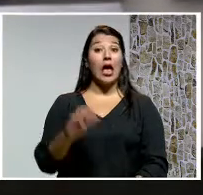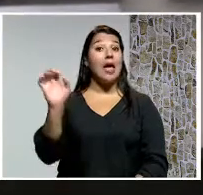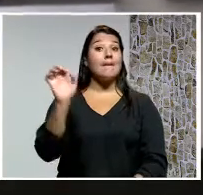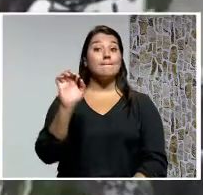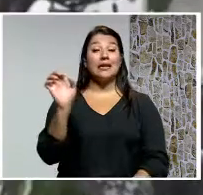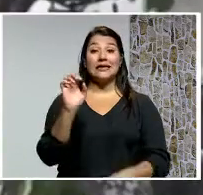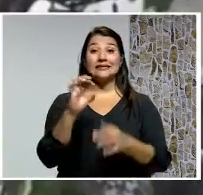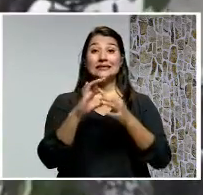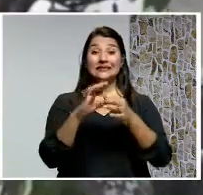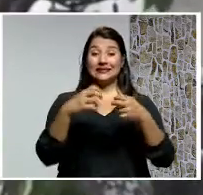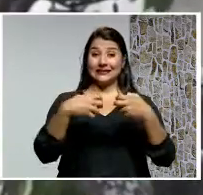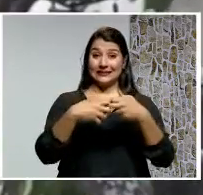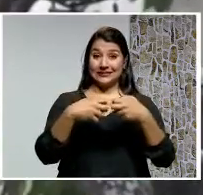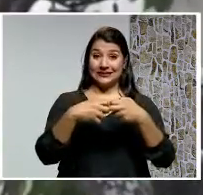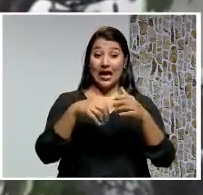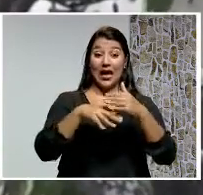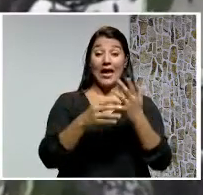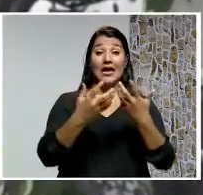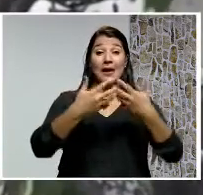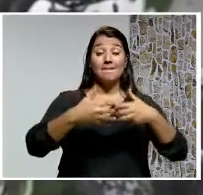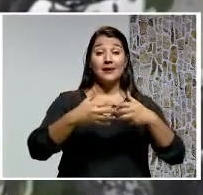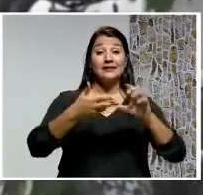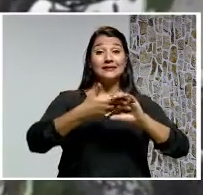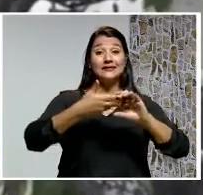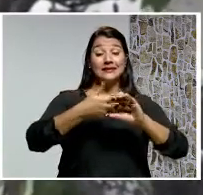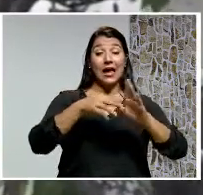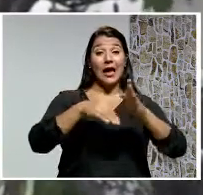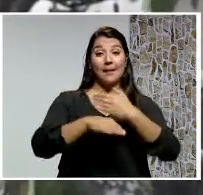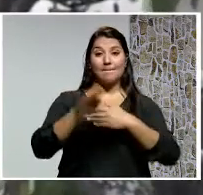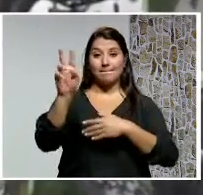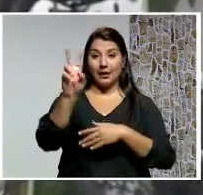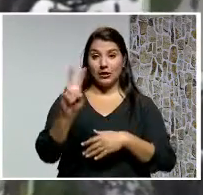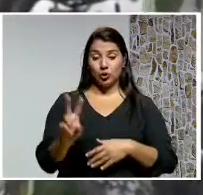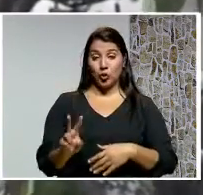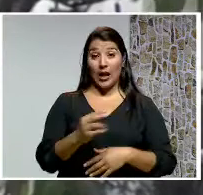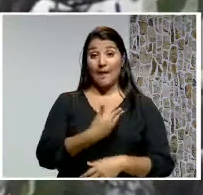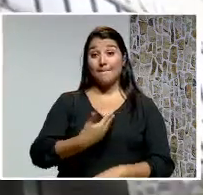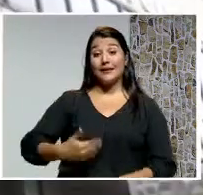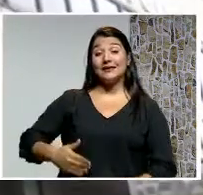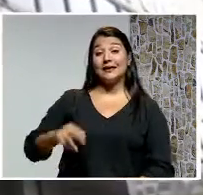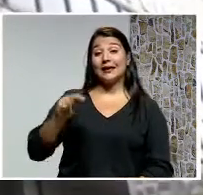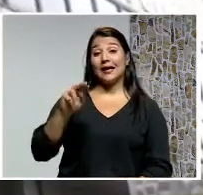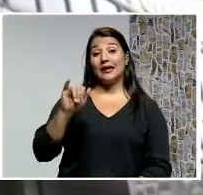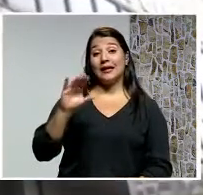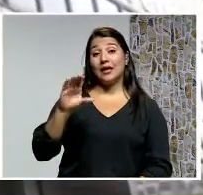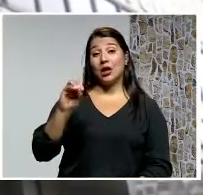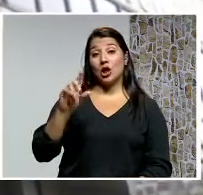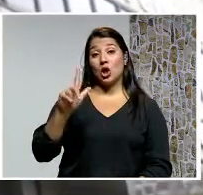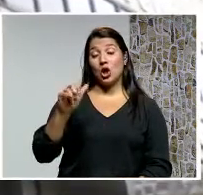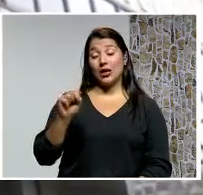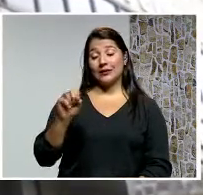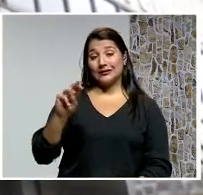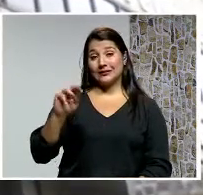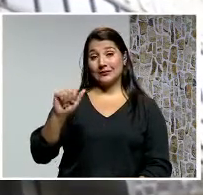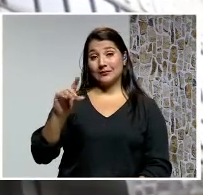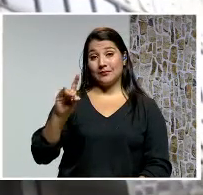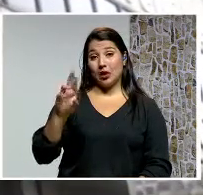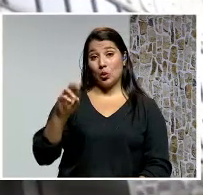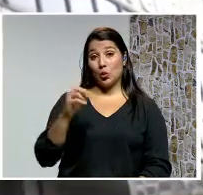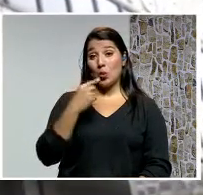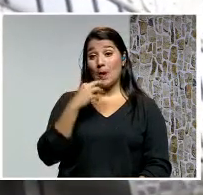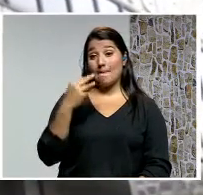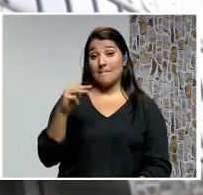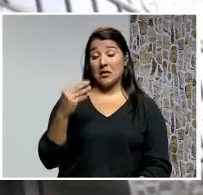Emergencia energética en la petrolera estatal venezolana. El presidente Nicolás Maduro la declaró el miércoles tras sanciones de